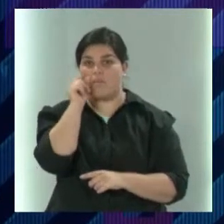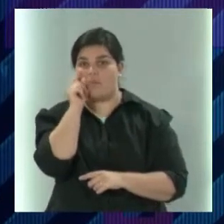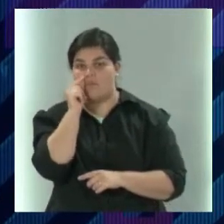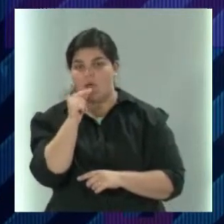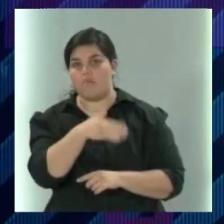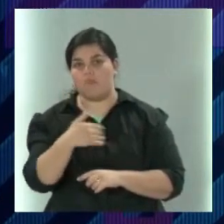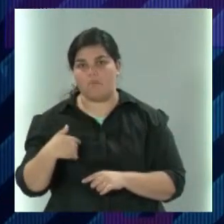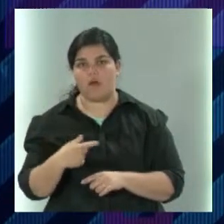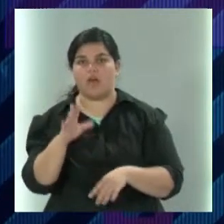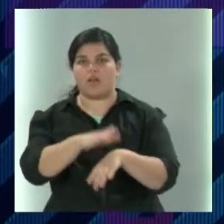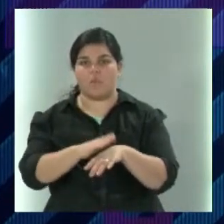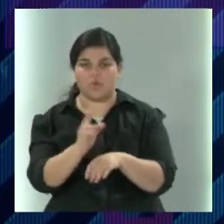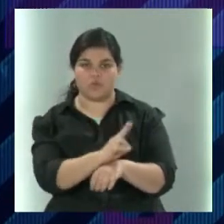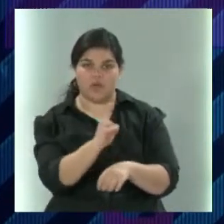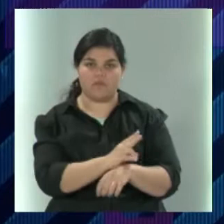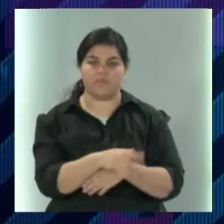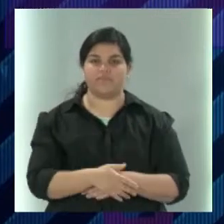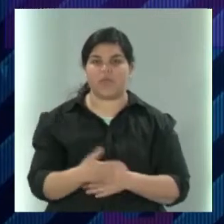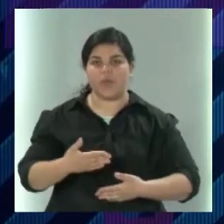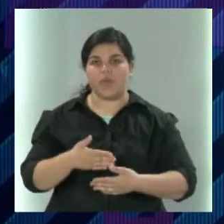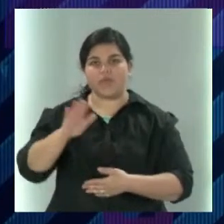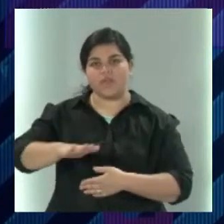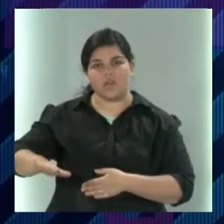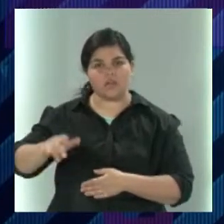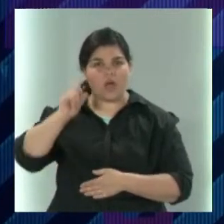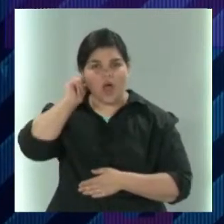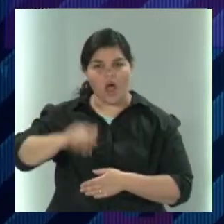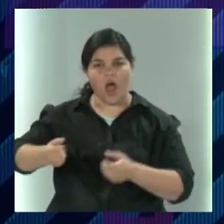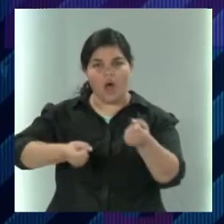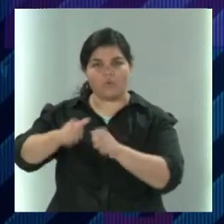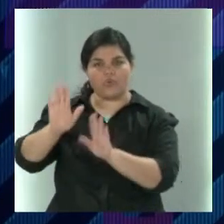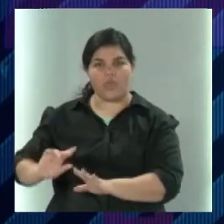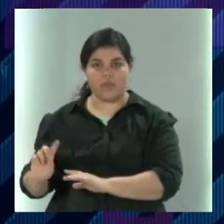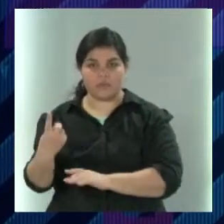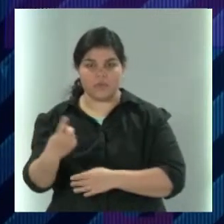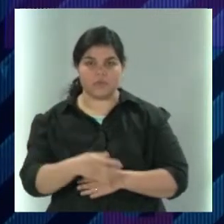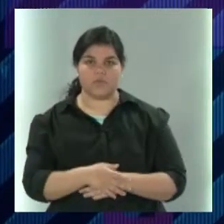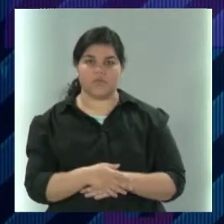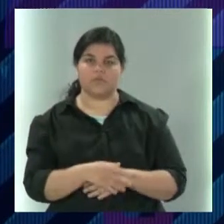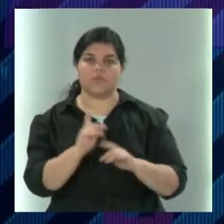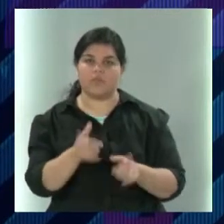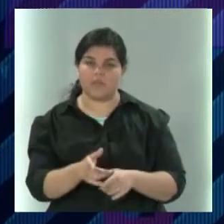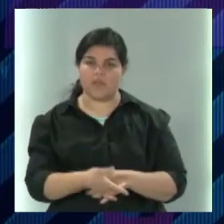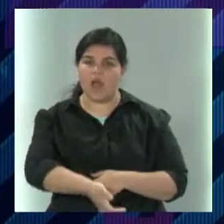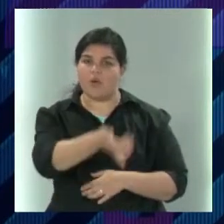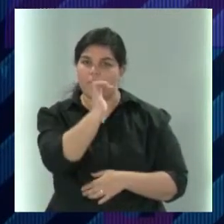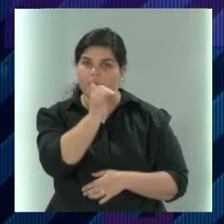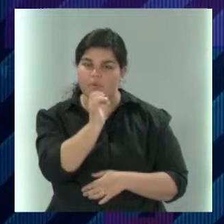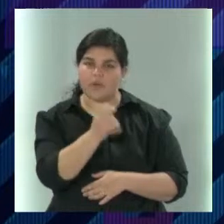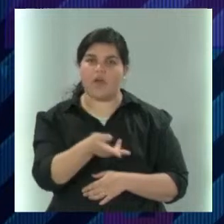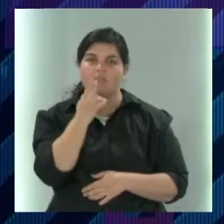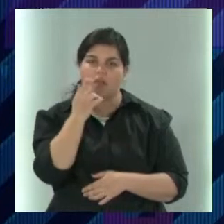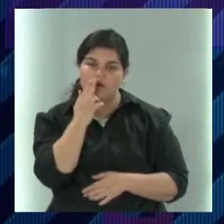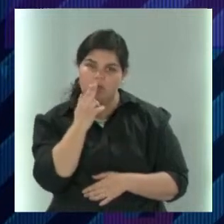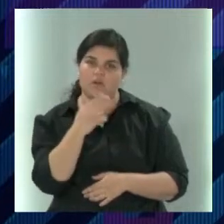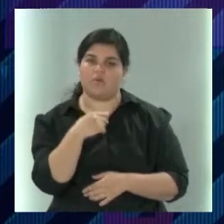tutores. Dejar a menores de edad en un vehículo sin el cuidado de una persona responsable. El suministro de bebidas alcohólicas, tabaco